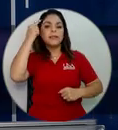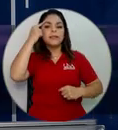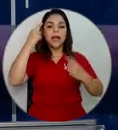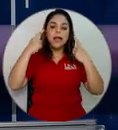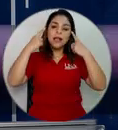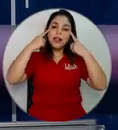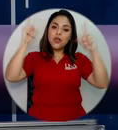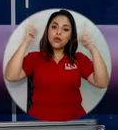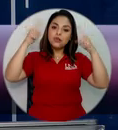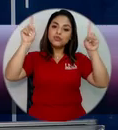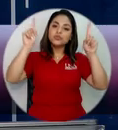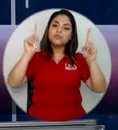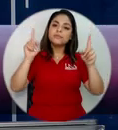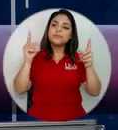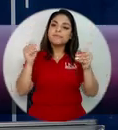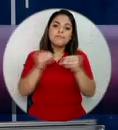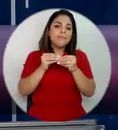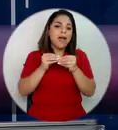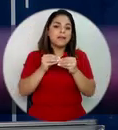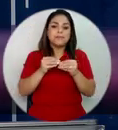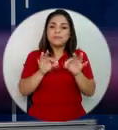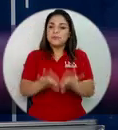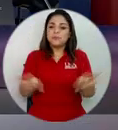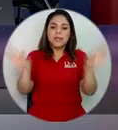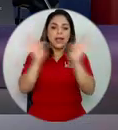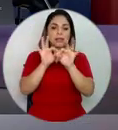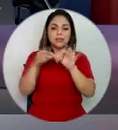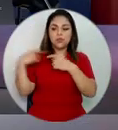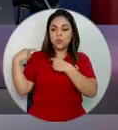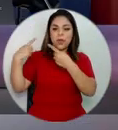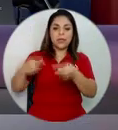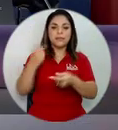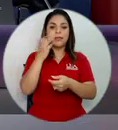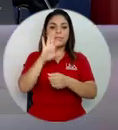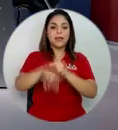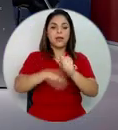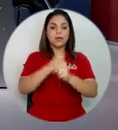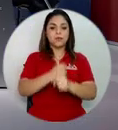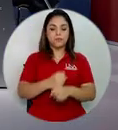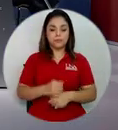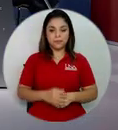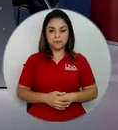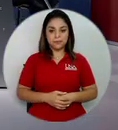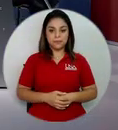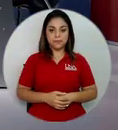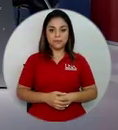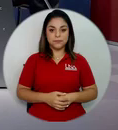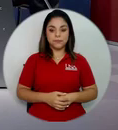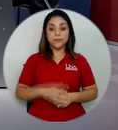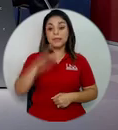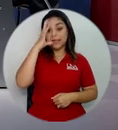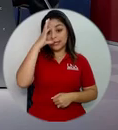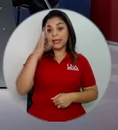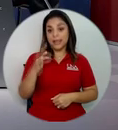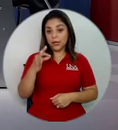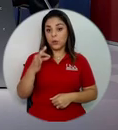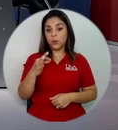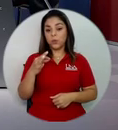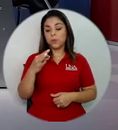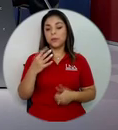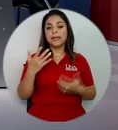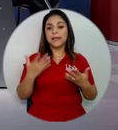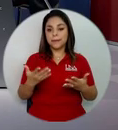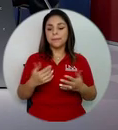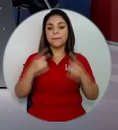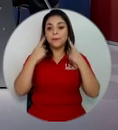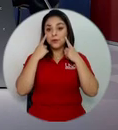pueden ser los principales logros de estos 15 años? Creo que tiene que ver mucho con la